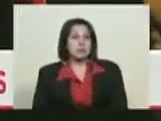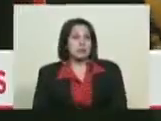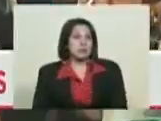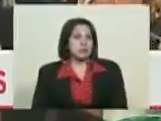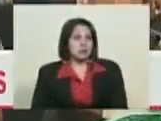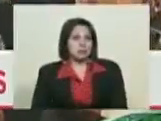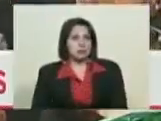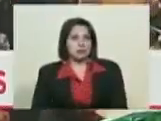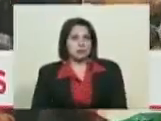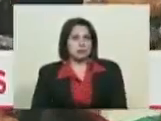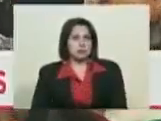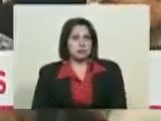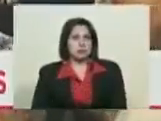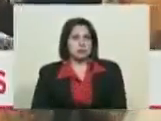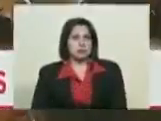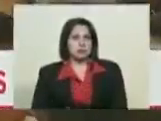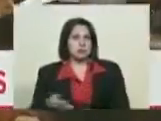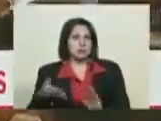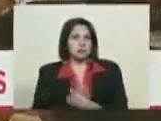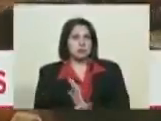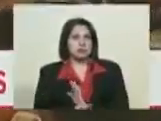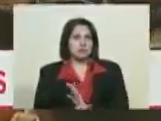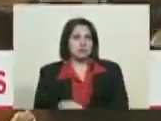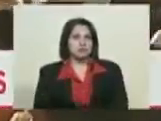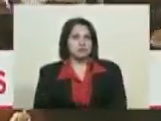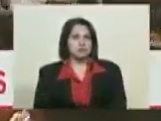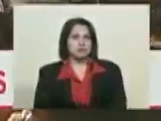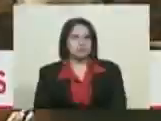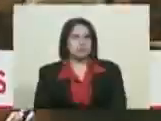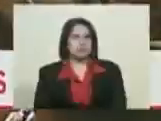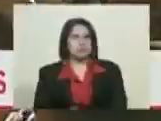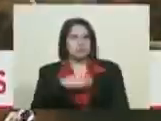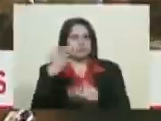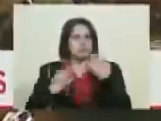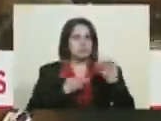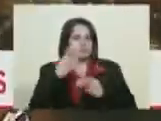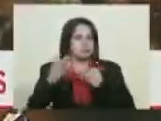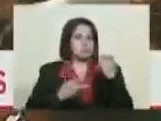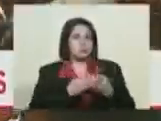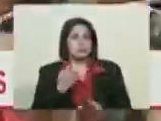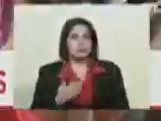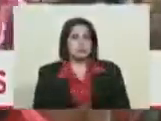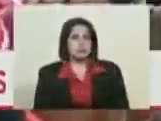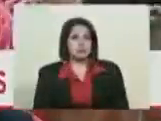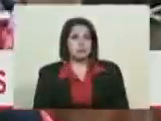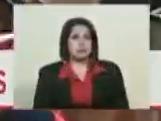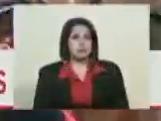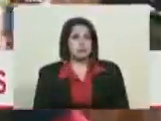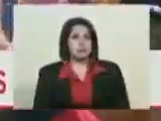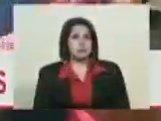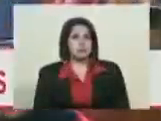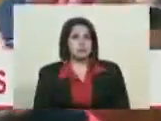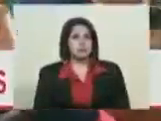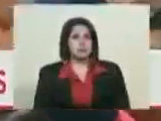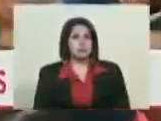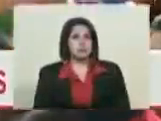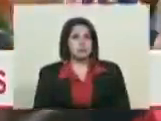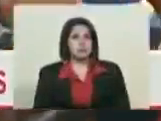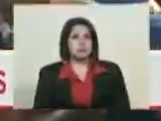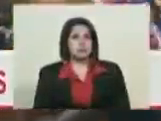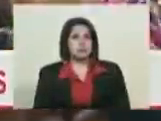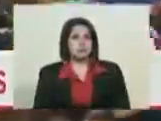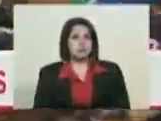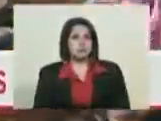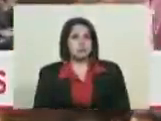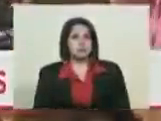Así es que se gobierna, así, así, así es que se gobierna, así, así,